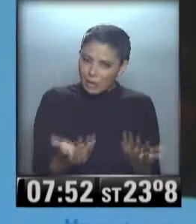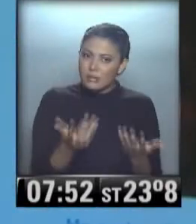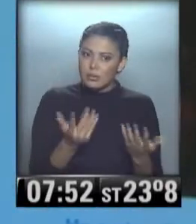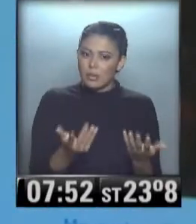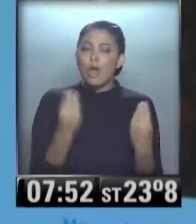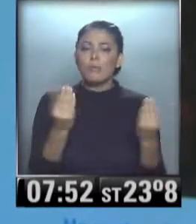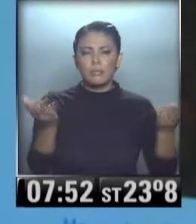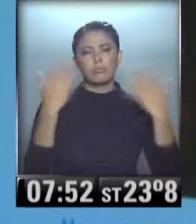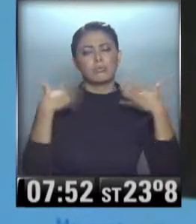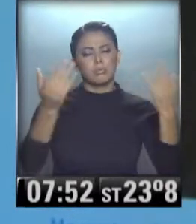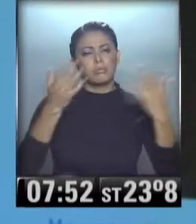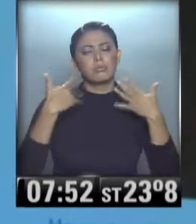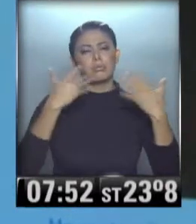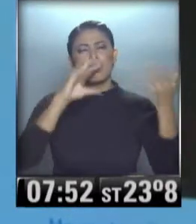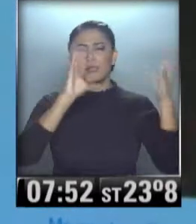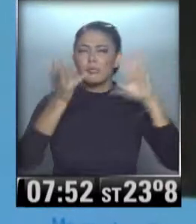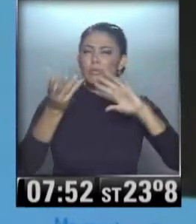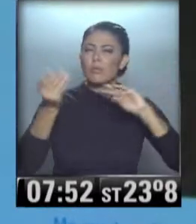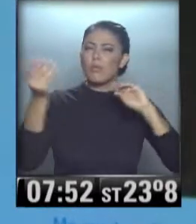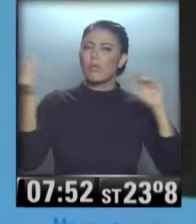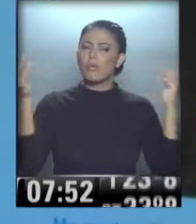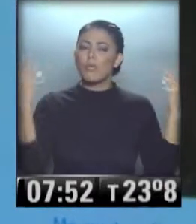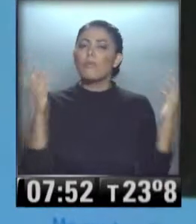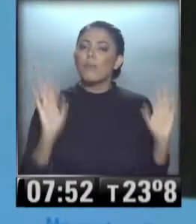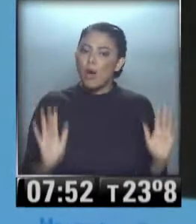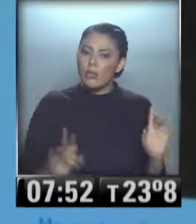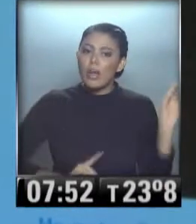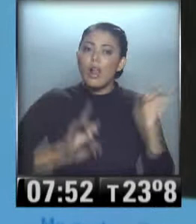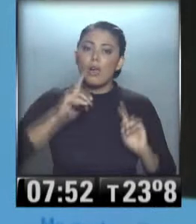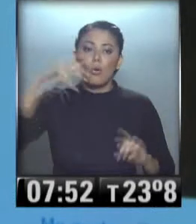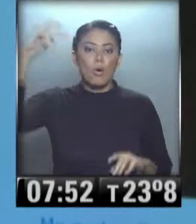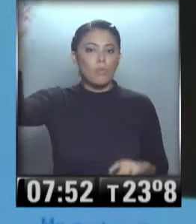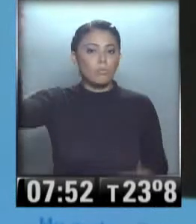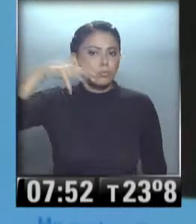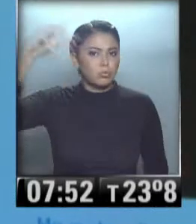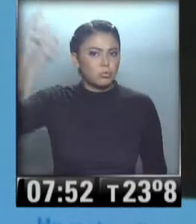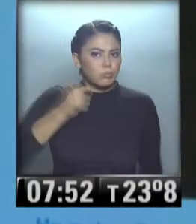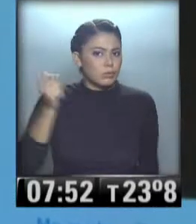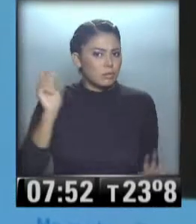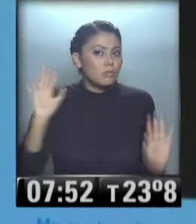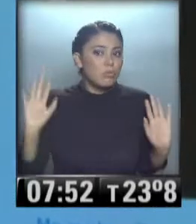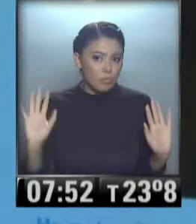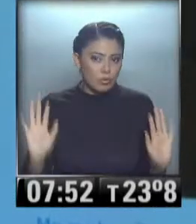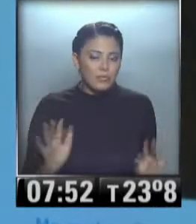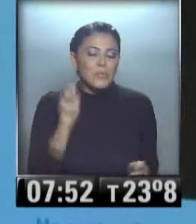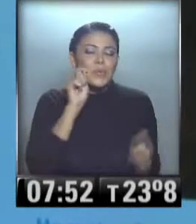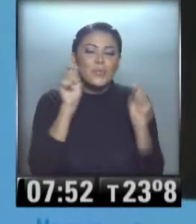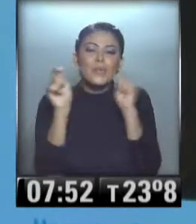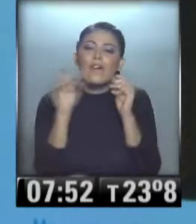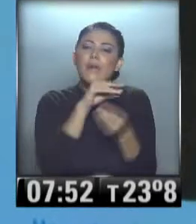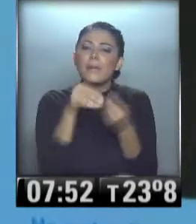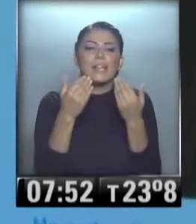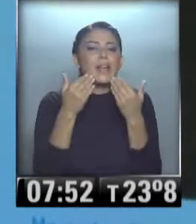las temperaturas, mucha inestabilidad. Hay probabilidad de algún chaparronazo ahí muy aislado. Besazos,